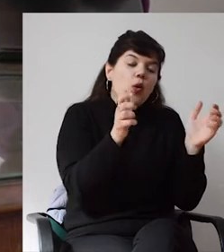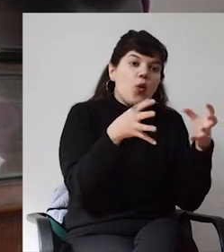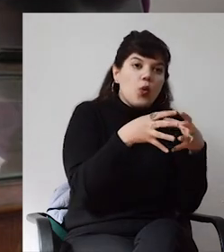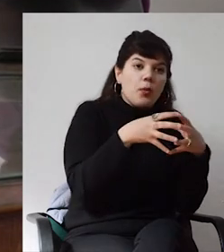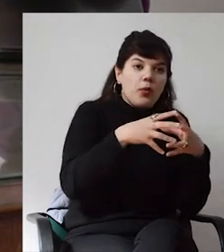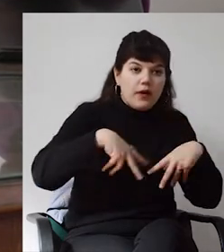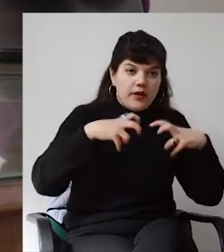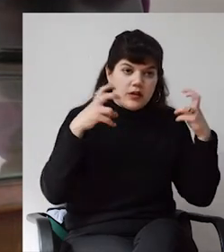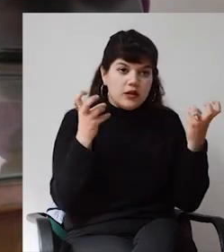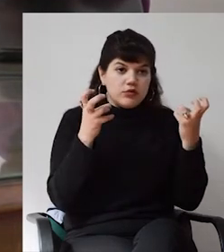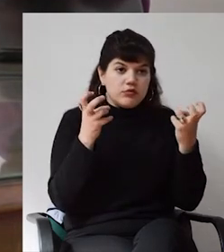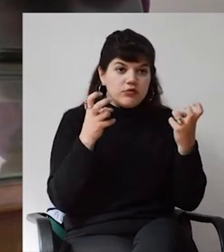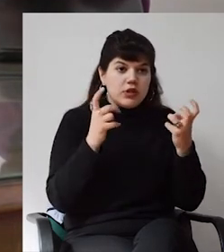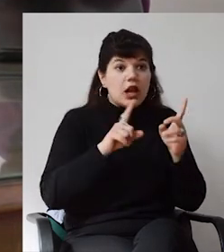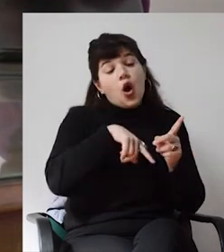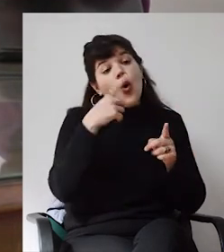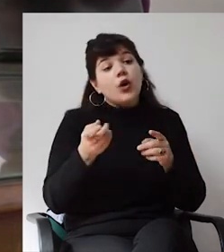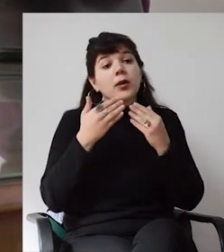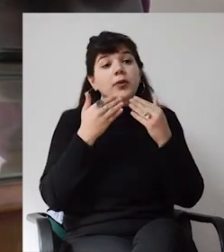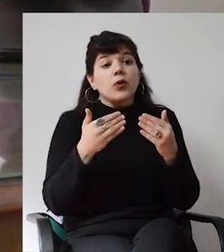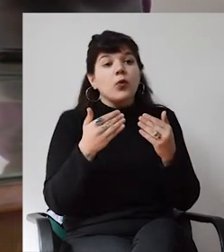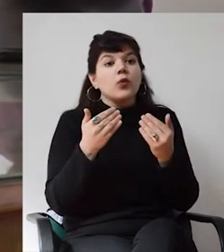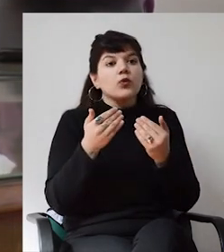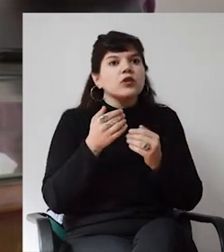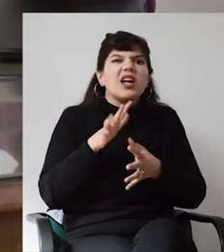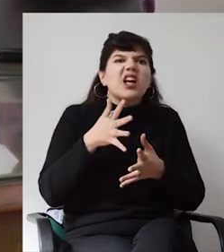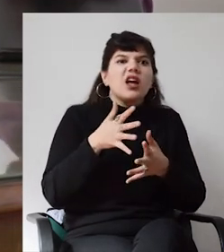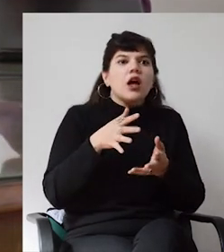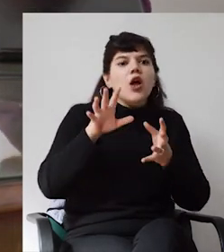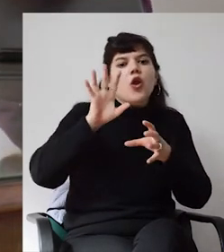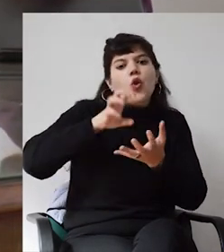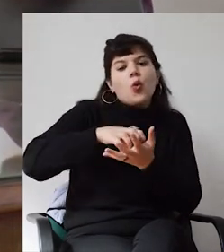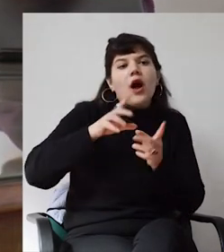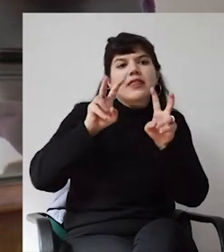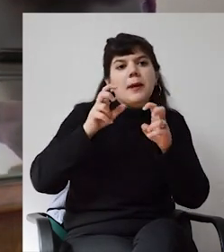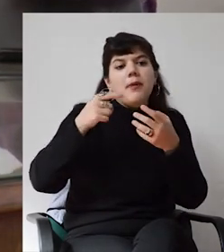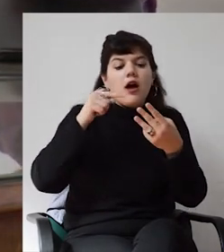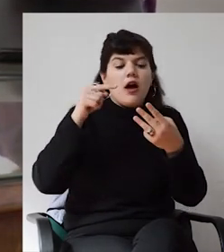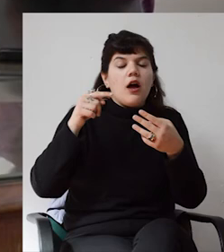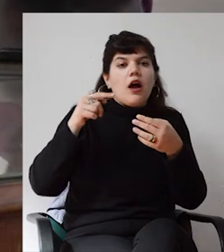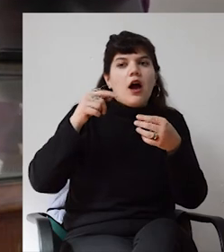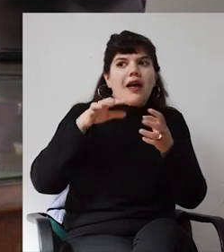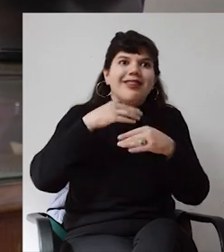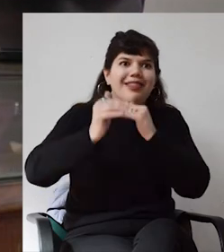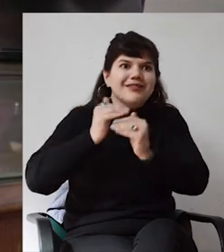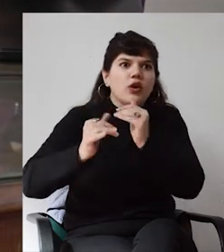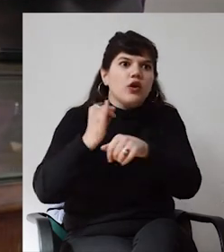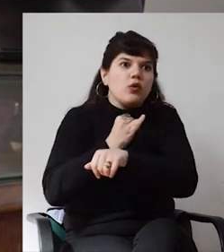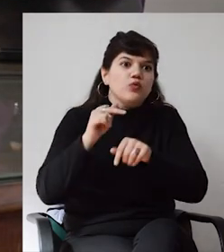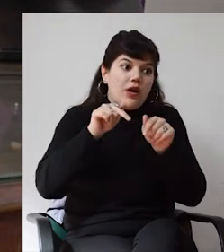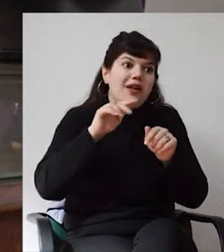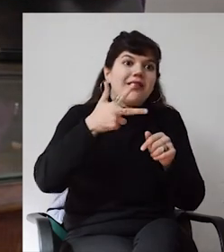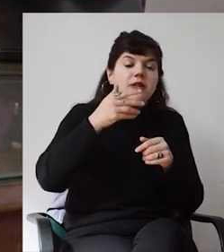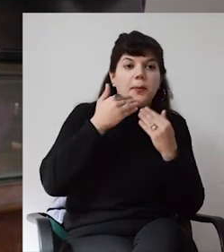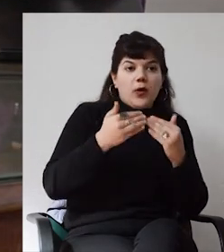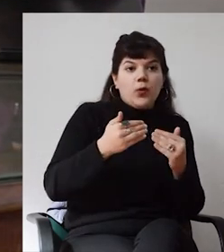investigación. La otra pregunta es, ¿qué lugar debería ocupar la estructura TAS en la elaboración de un plan de desarrollo institucional, en este caso del